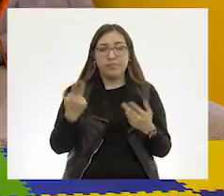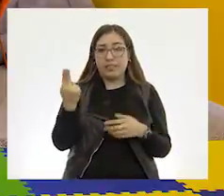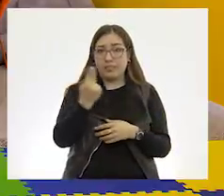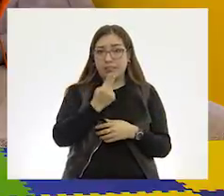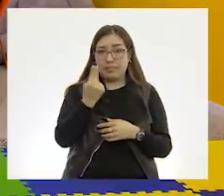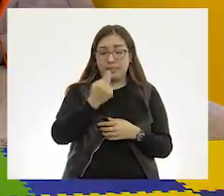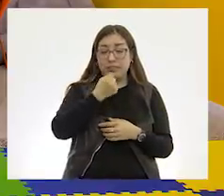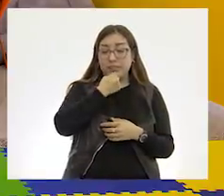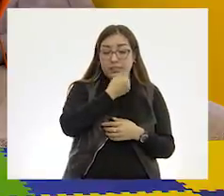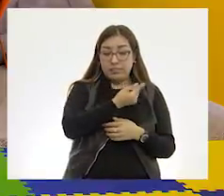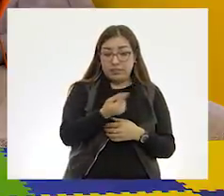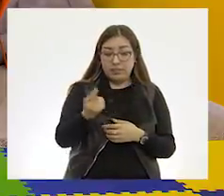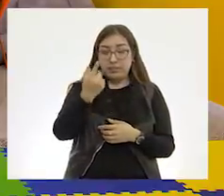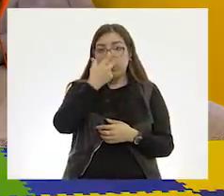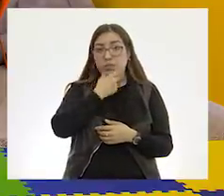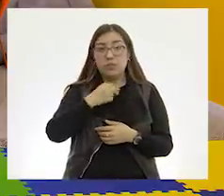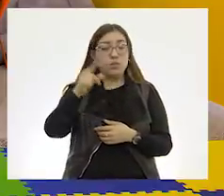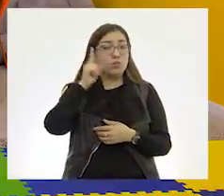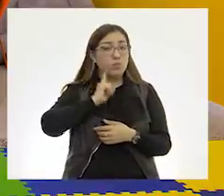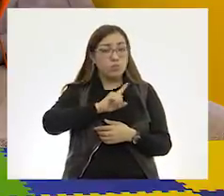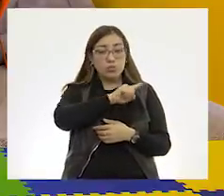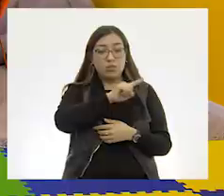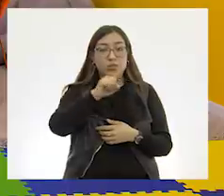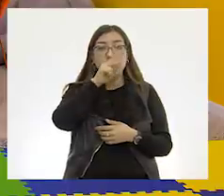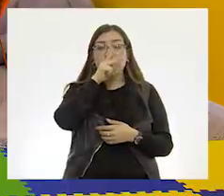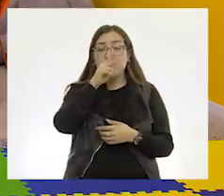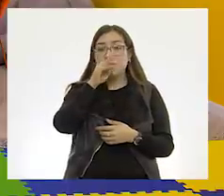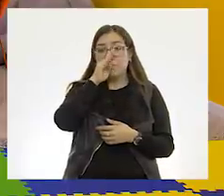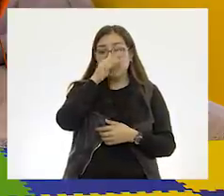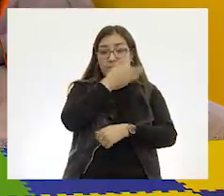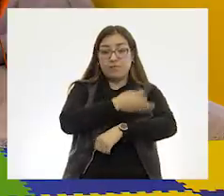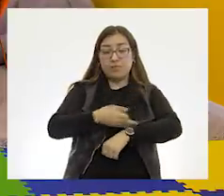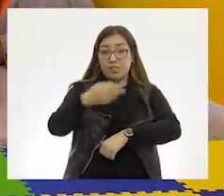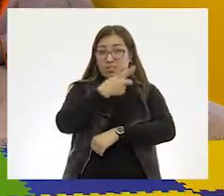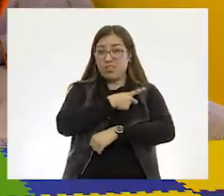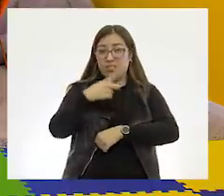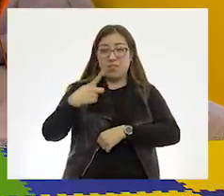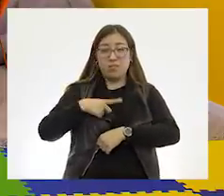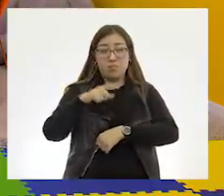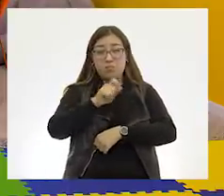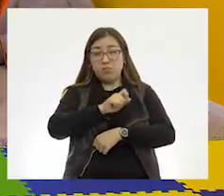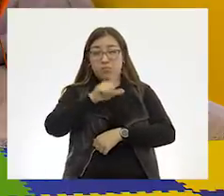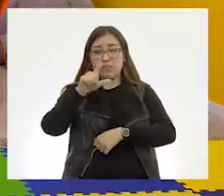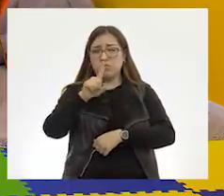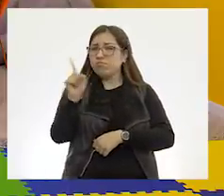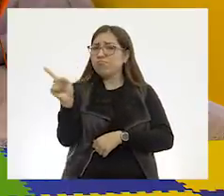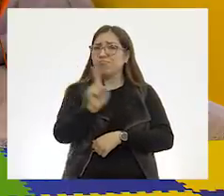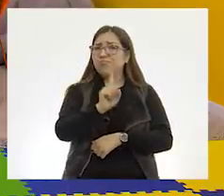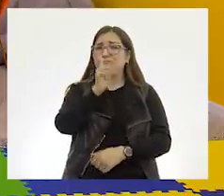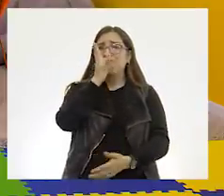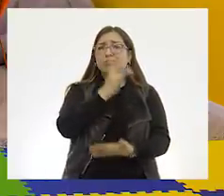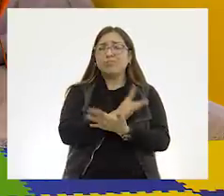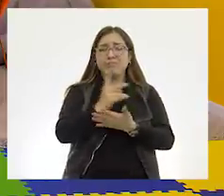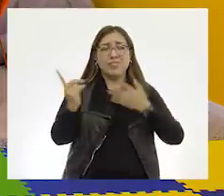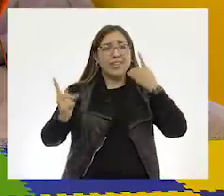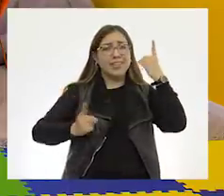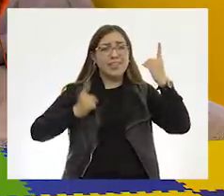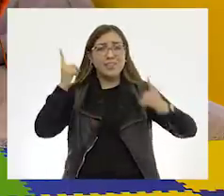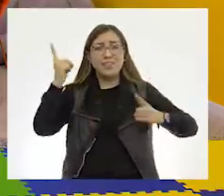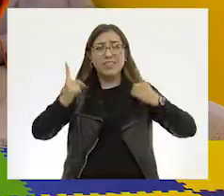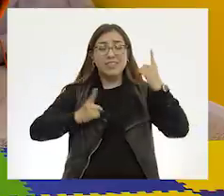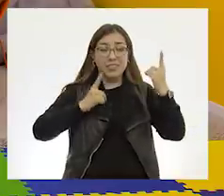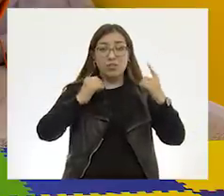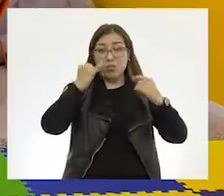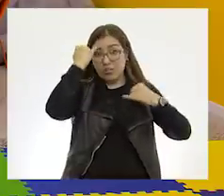las niñas, niños, padres o cuidadores sean artistas. La intención es divertirse e inventar o crear